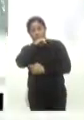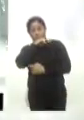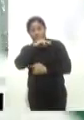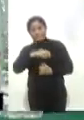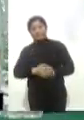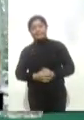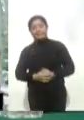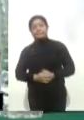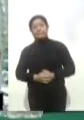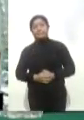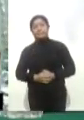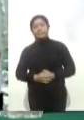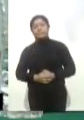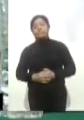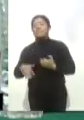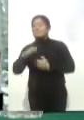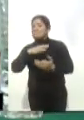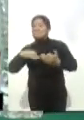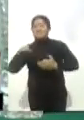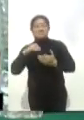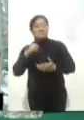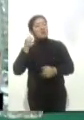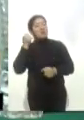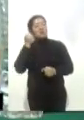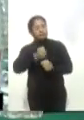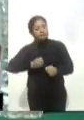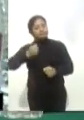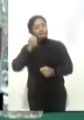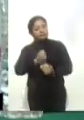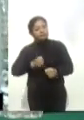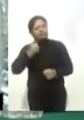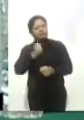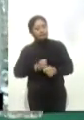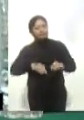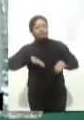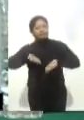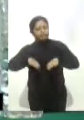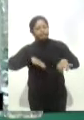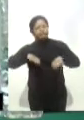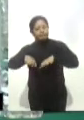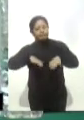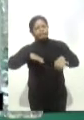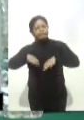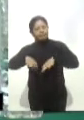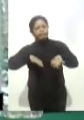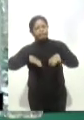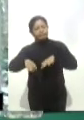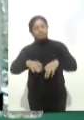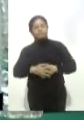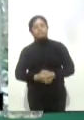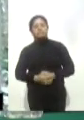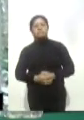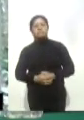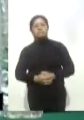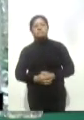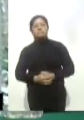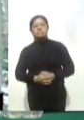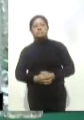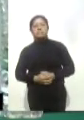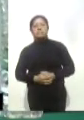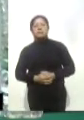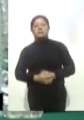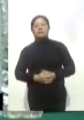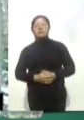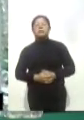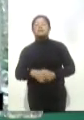obligando a trabajar de manera incansable para que reforcemos todas las acciones que se encuentran en nuestras